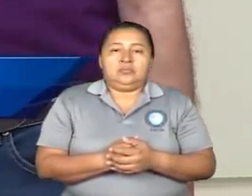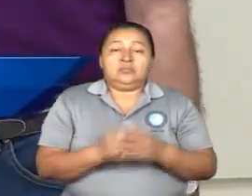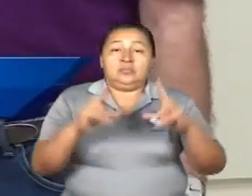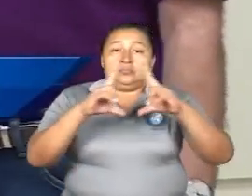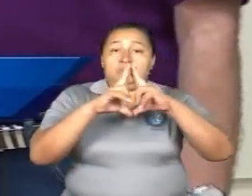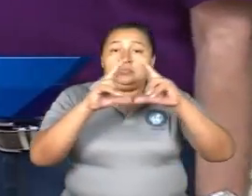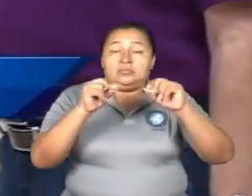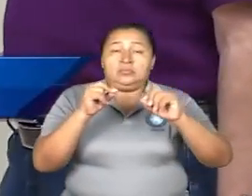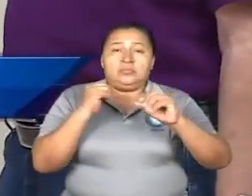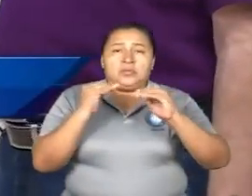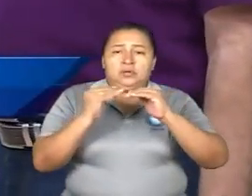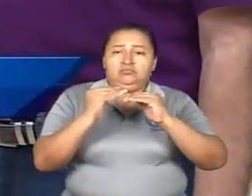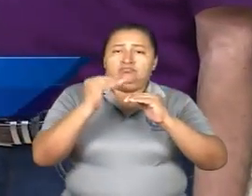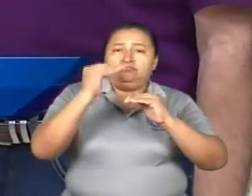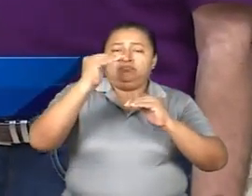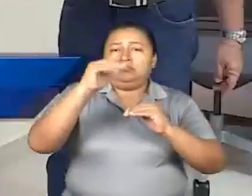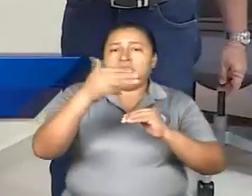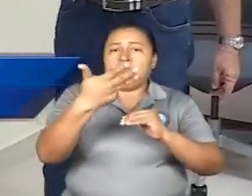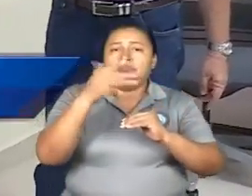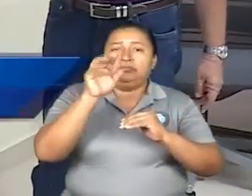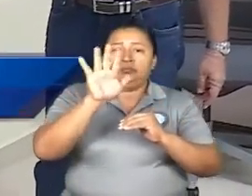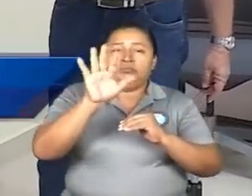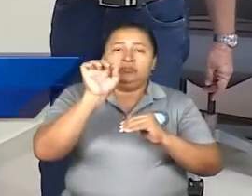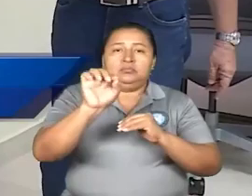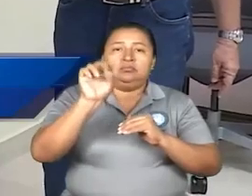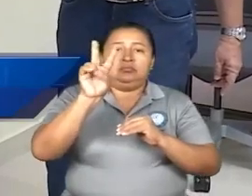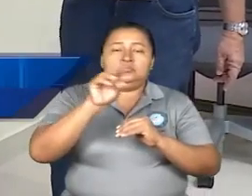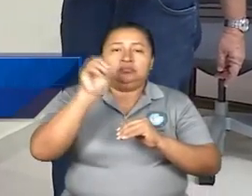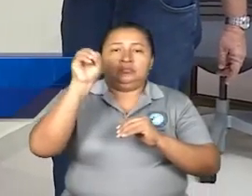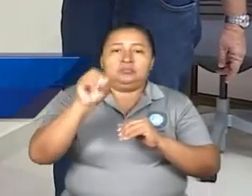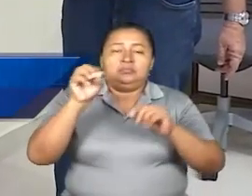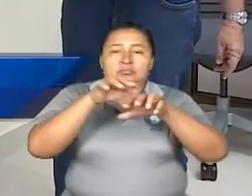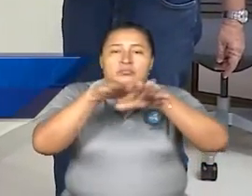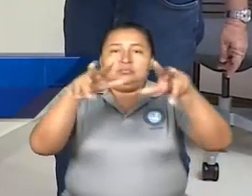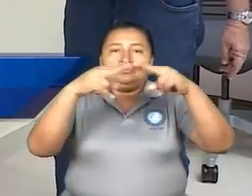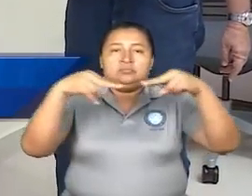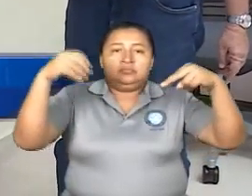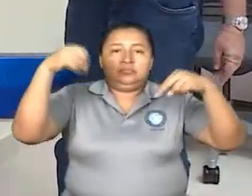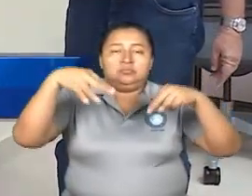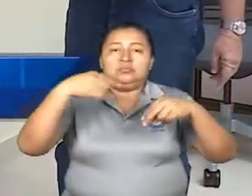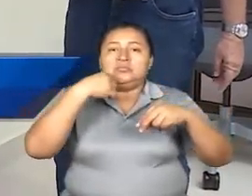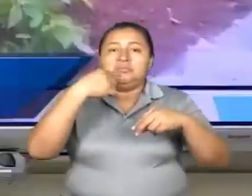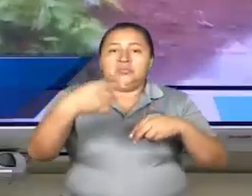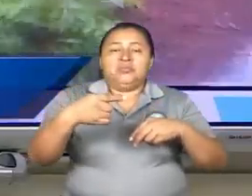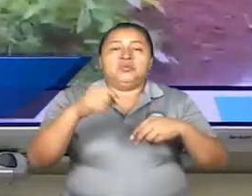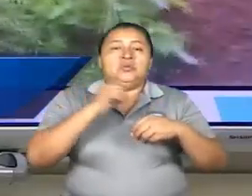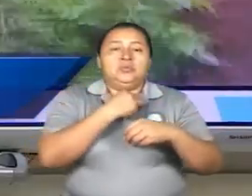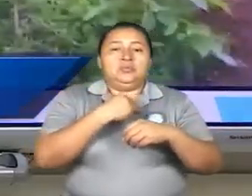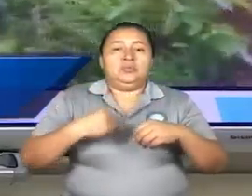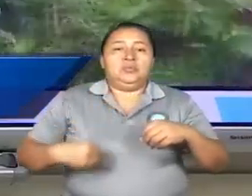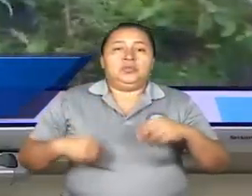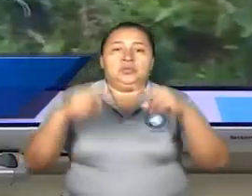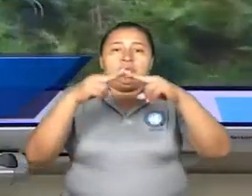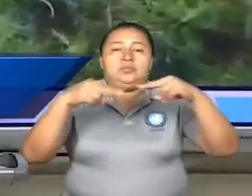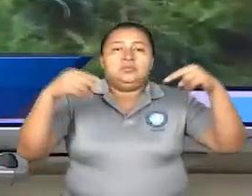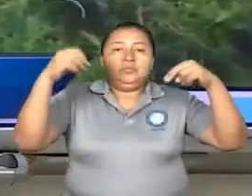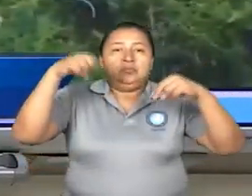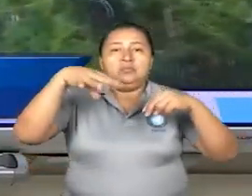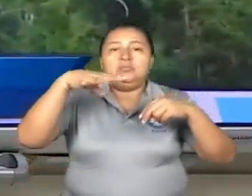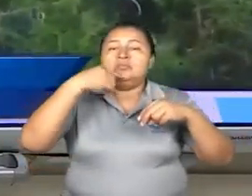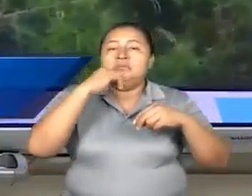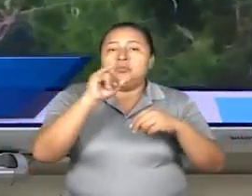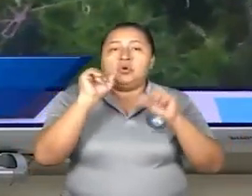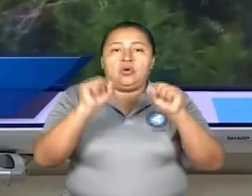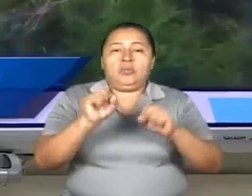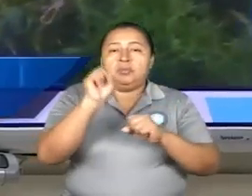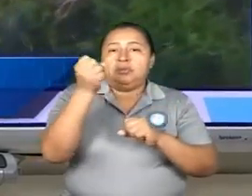Nicaragua alcanza un 95.2% de la cobertura eléctrica, afirmó el ministro de Energía y Minas,